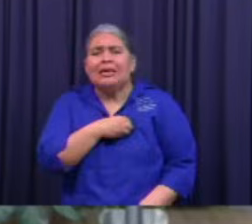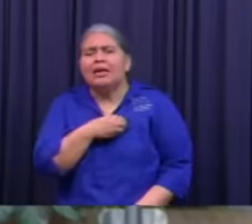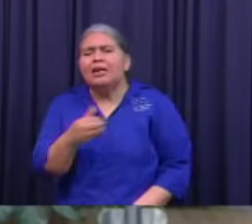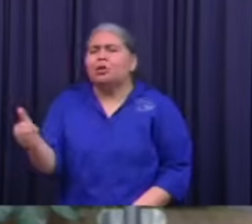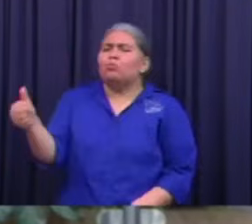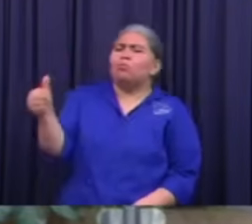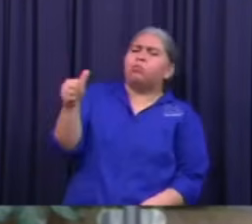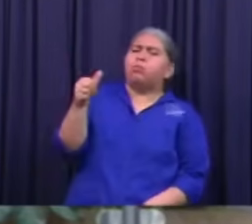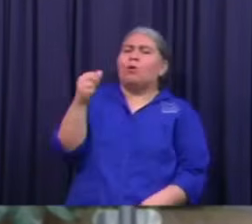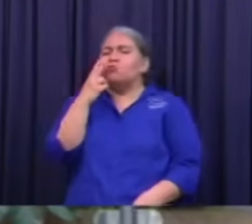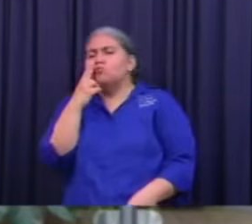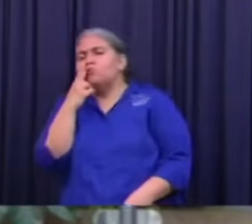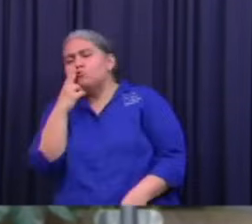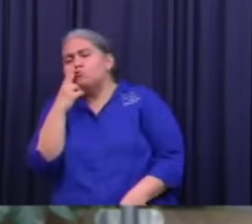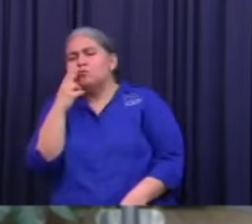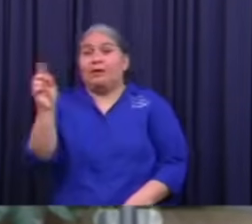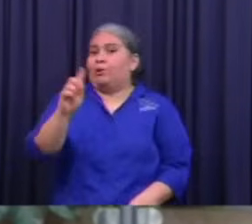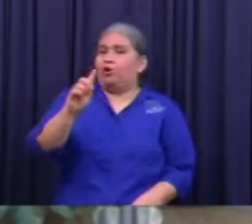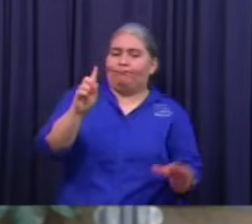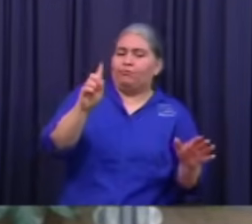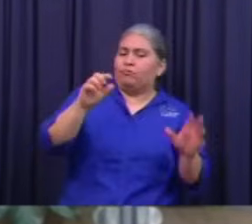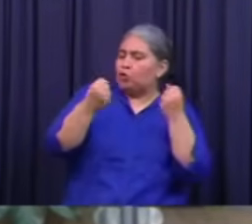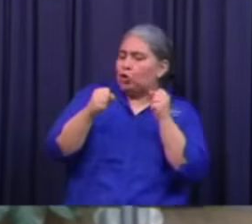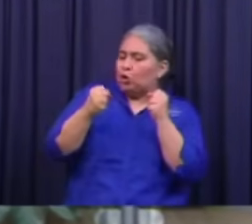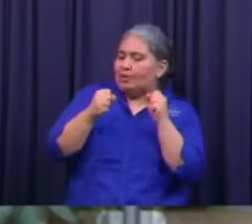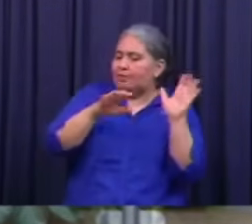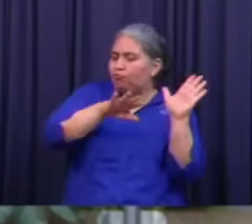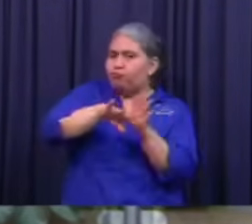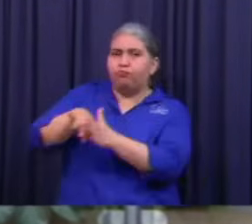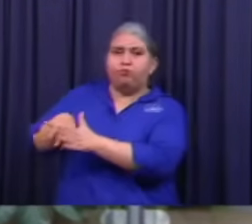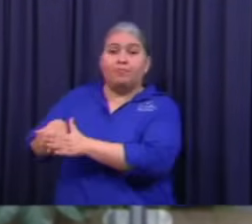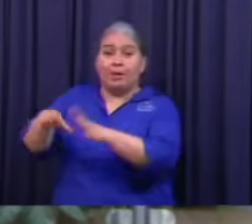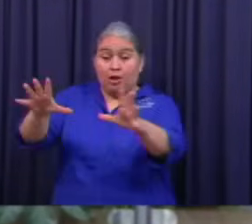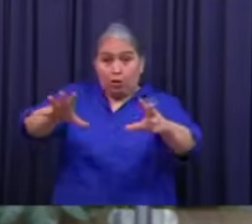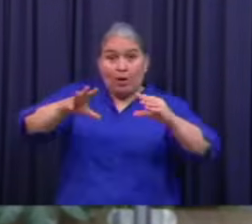Cristo el Señor me salvó y las ganas